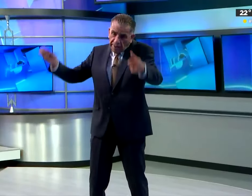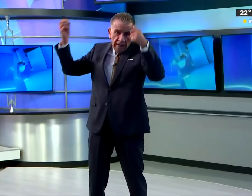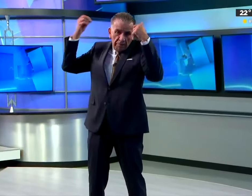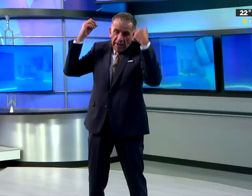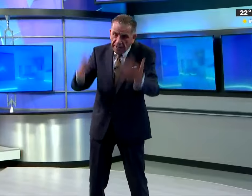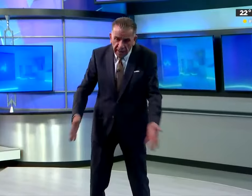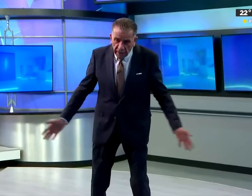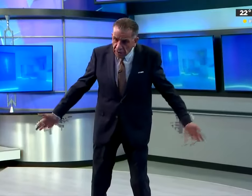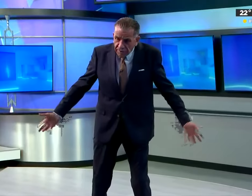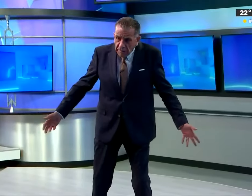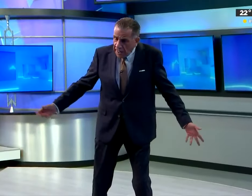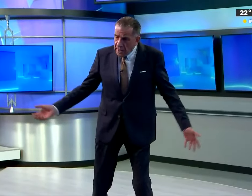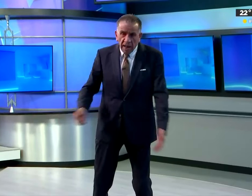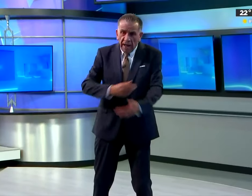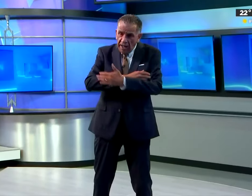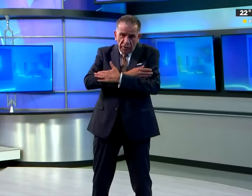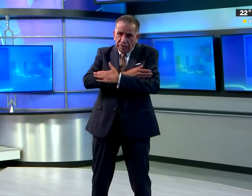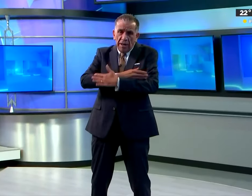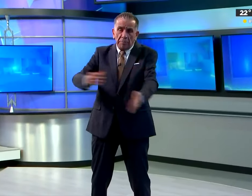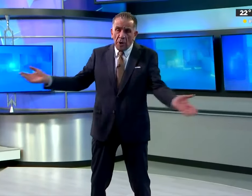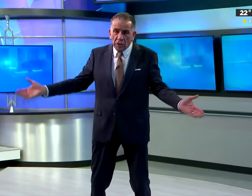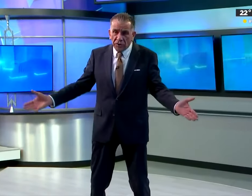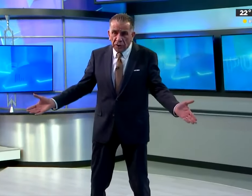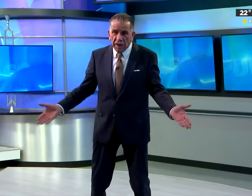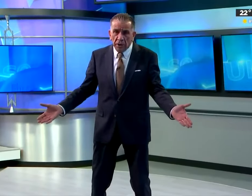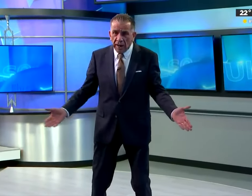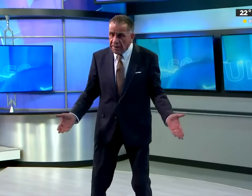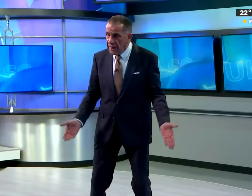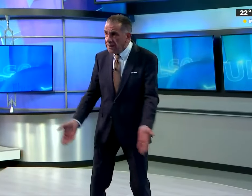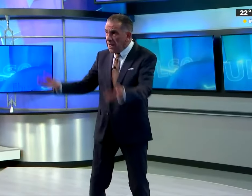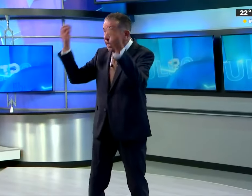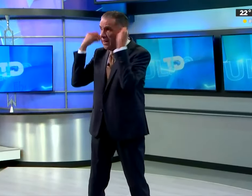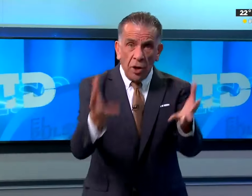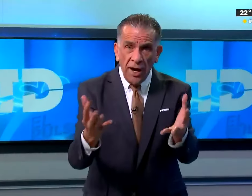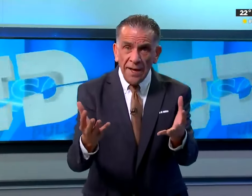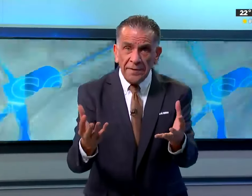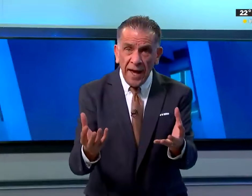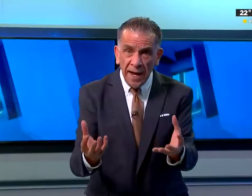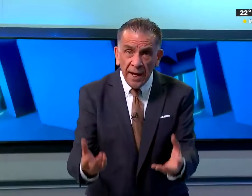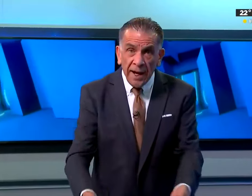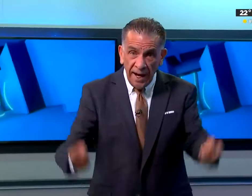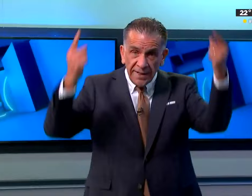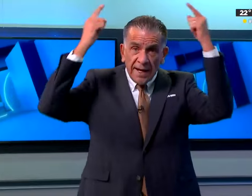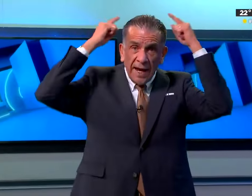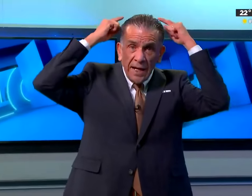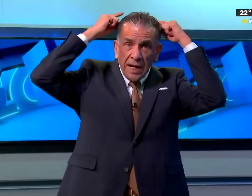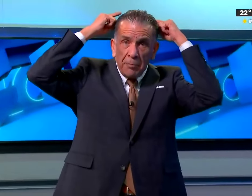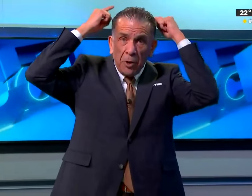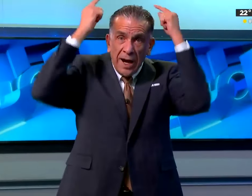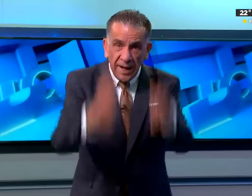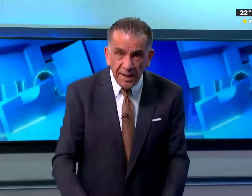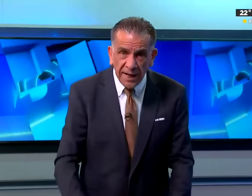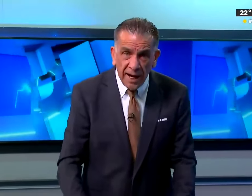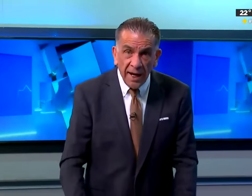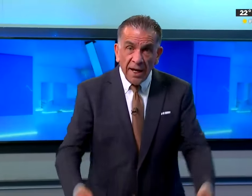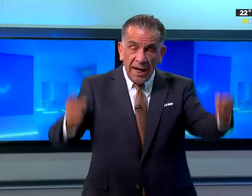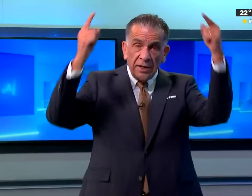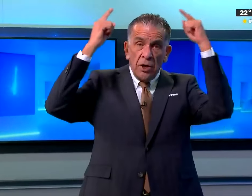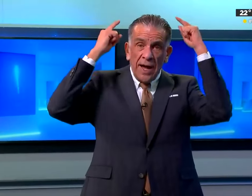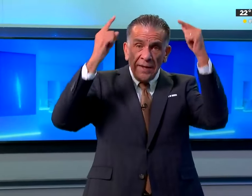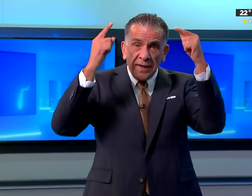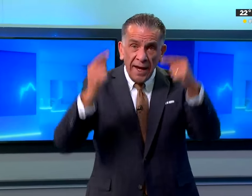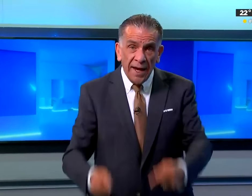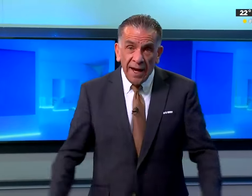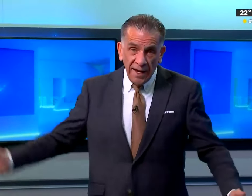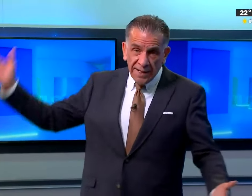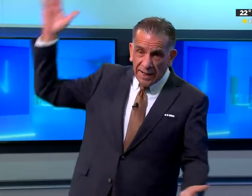que le parece que todo está bien, esos tampoco son ignorantes. Ignorante es aquel que polariza.